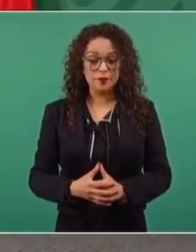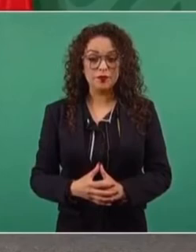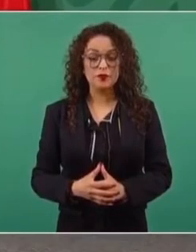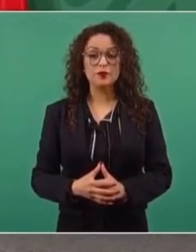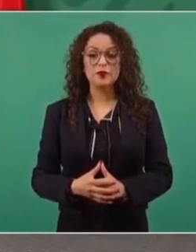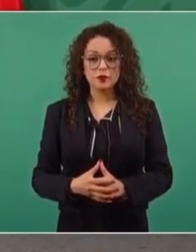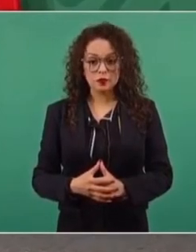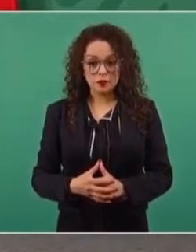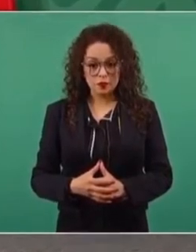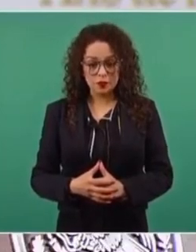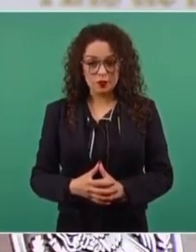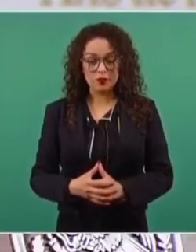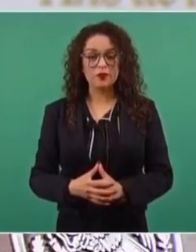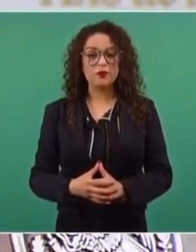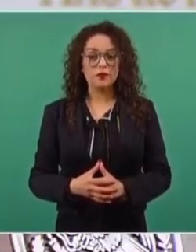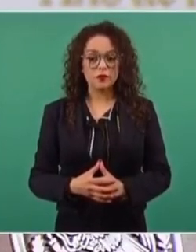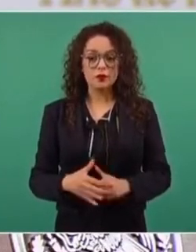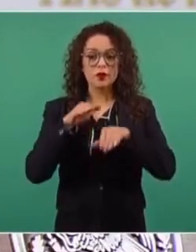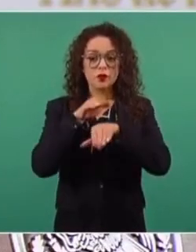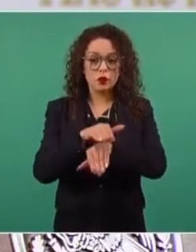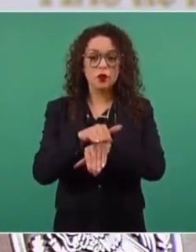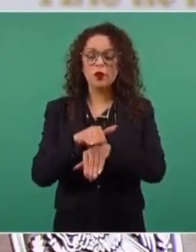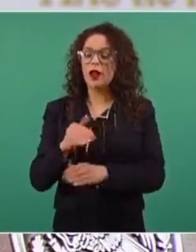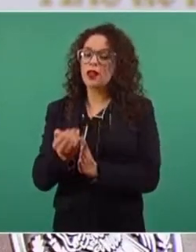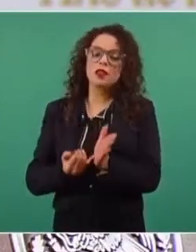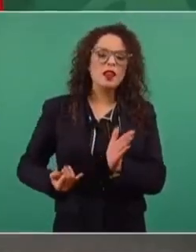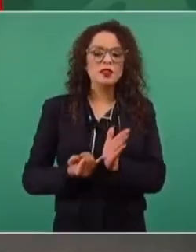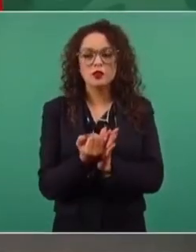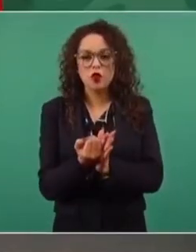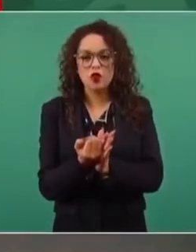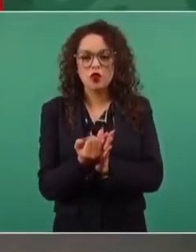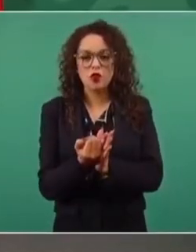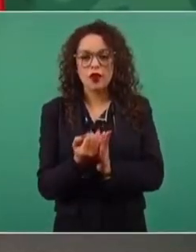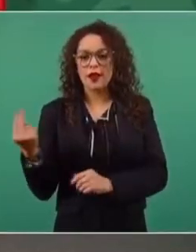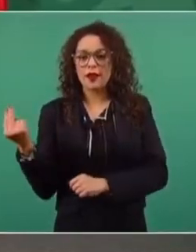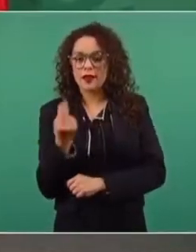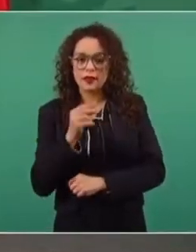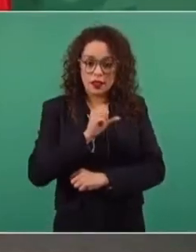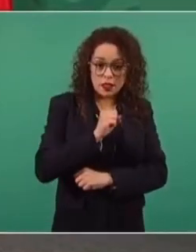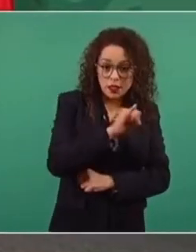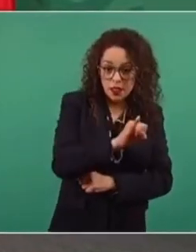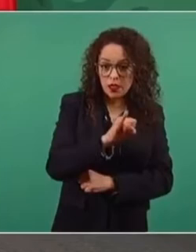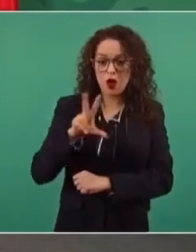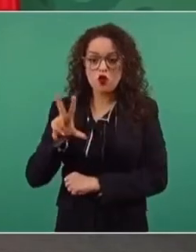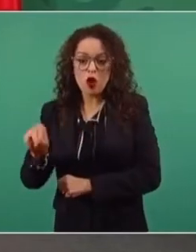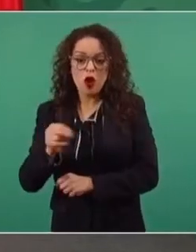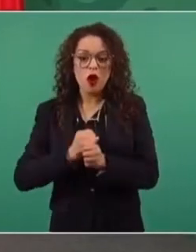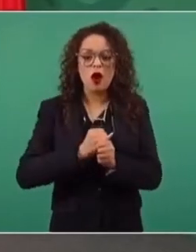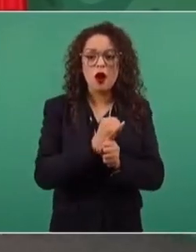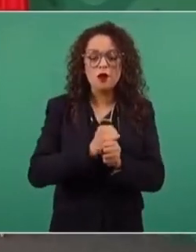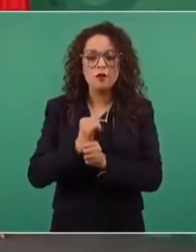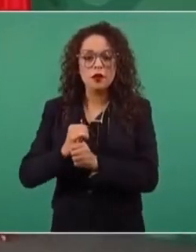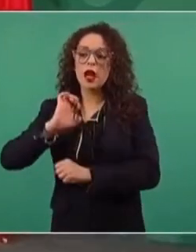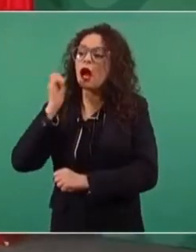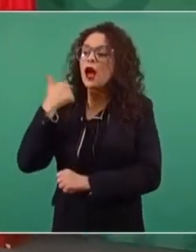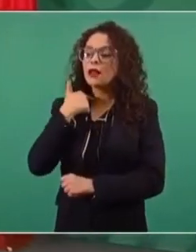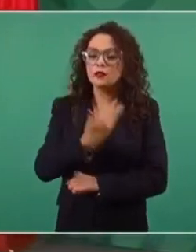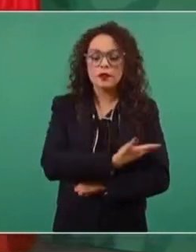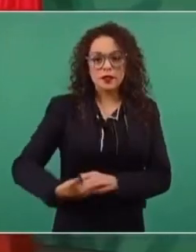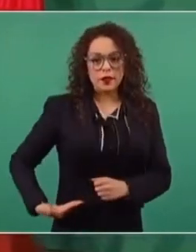la decisión de investigar o no a los expresidentes